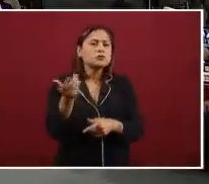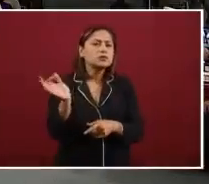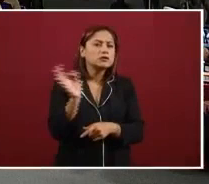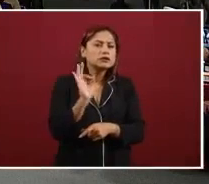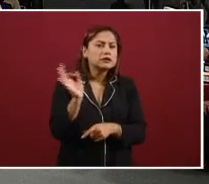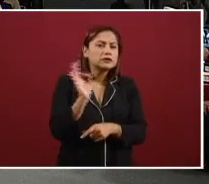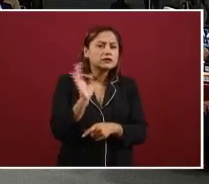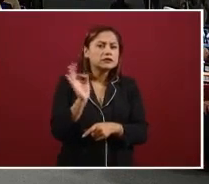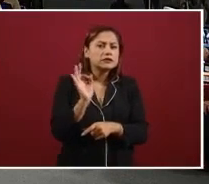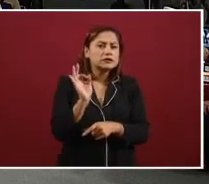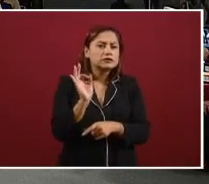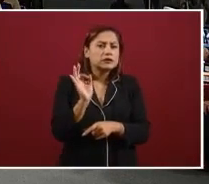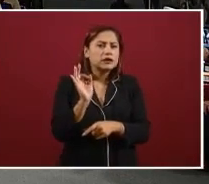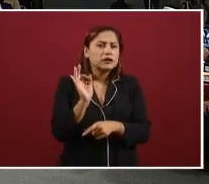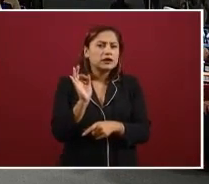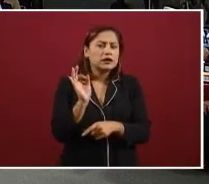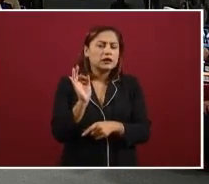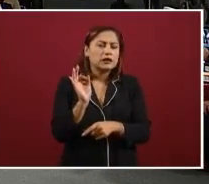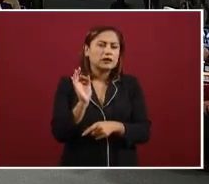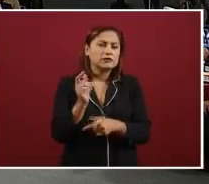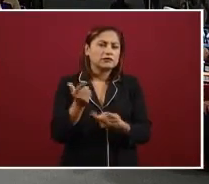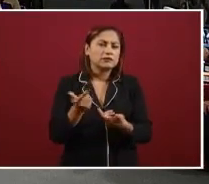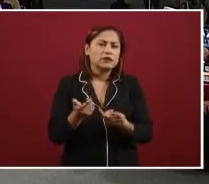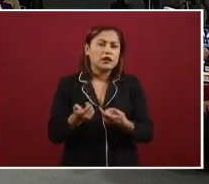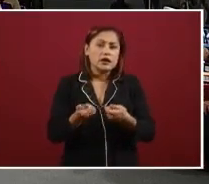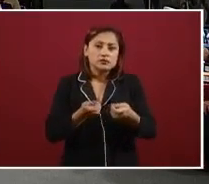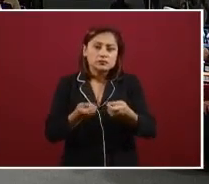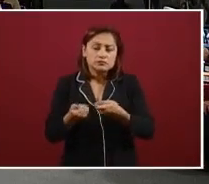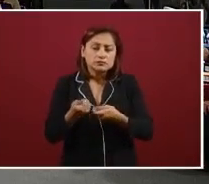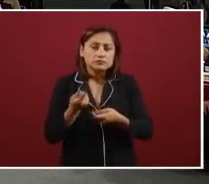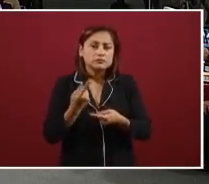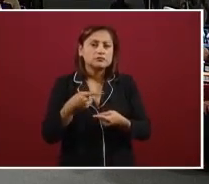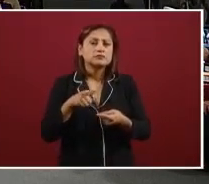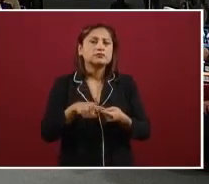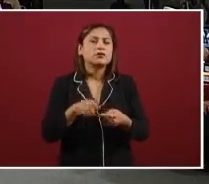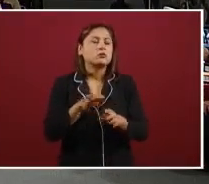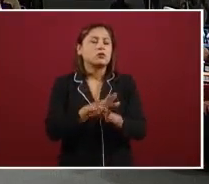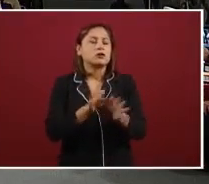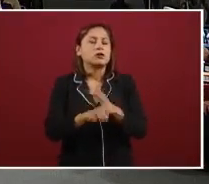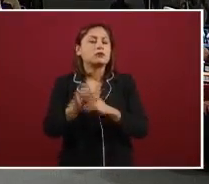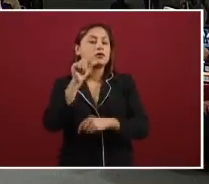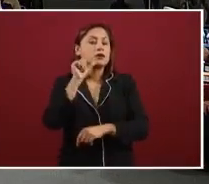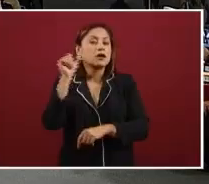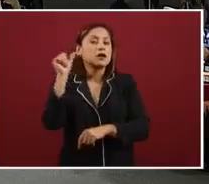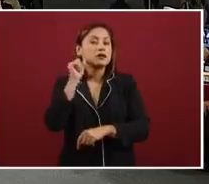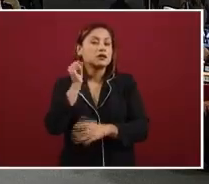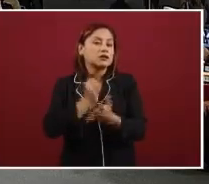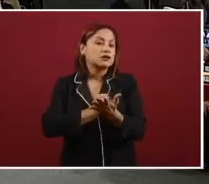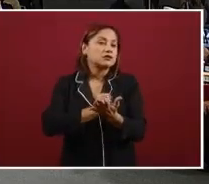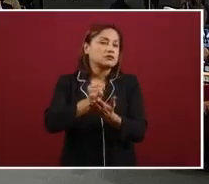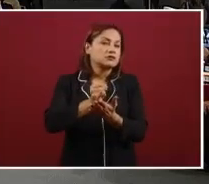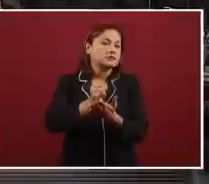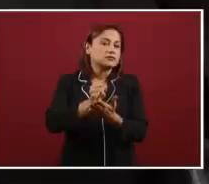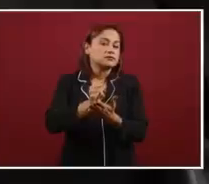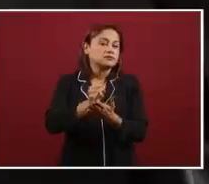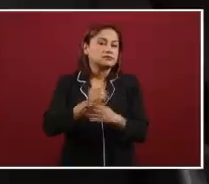bueno, de destinar recursos de ¿cómo se llama?